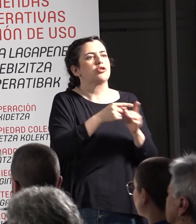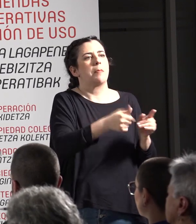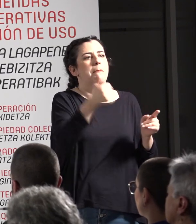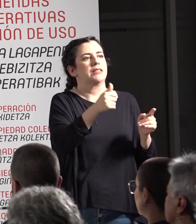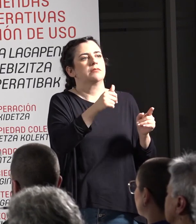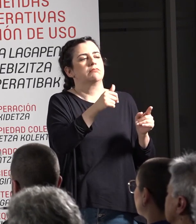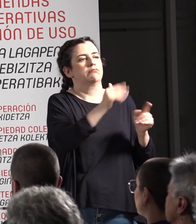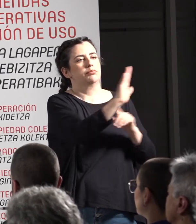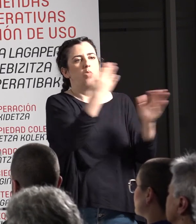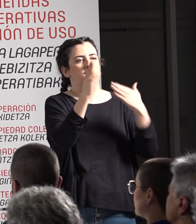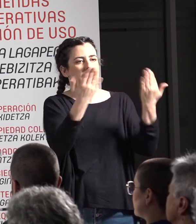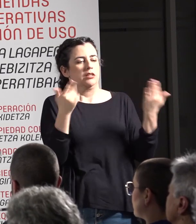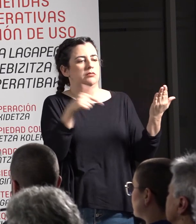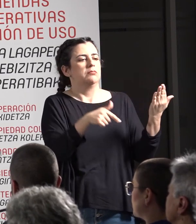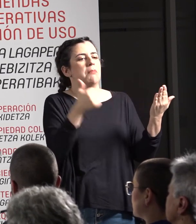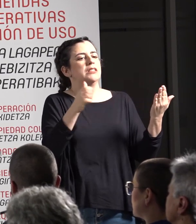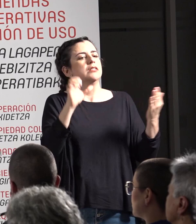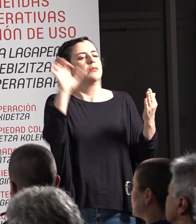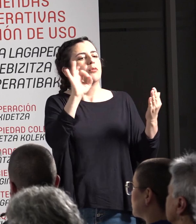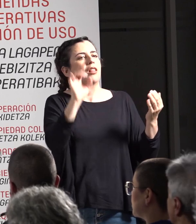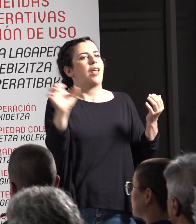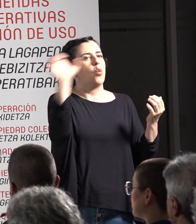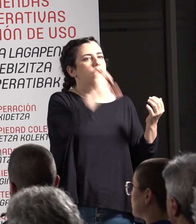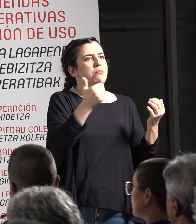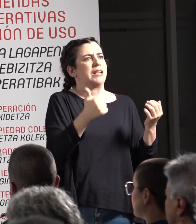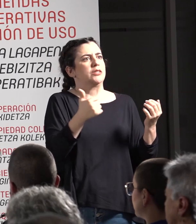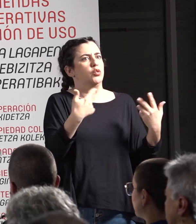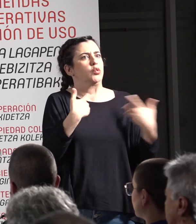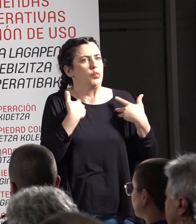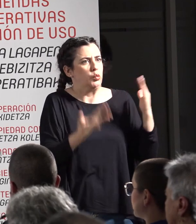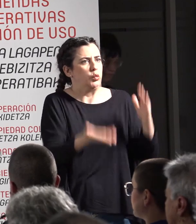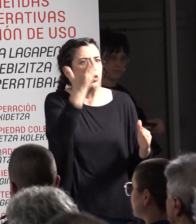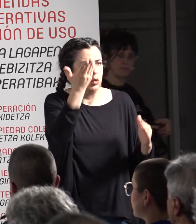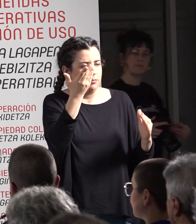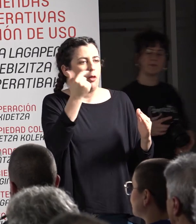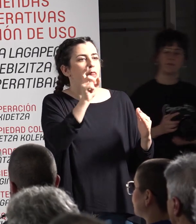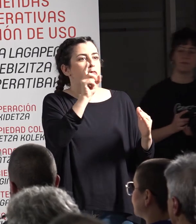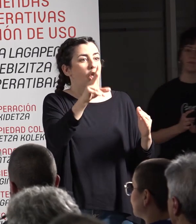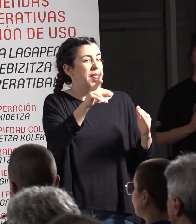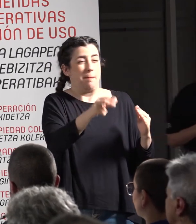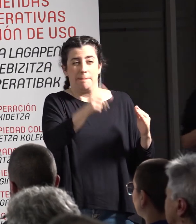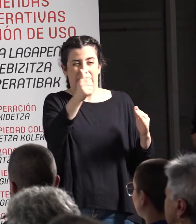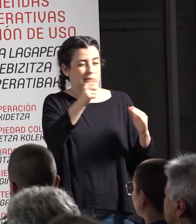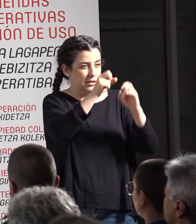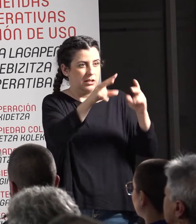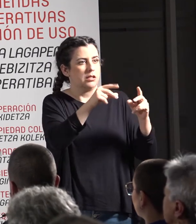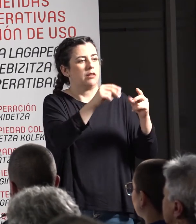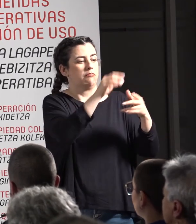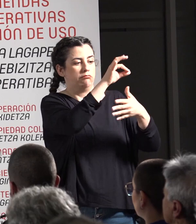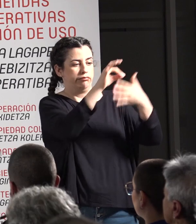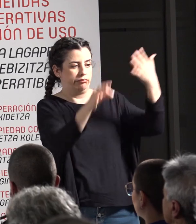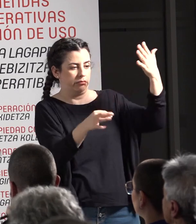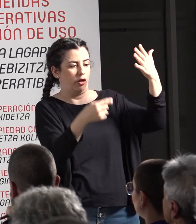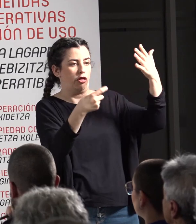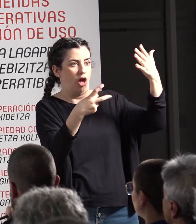subida del Euribor en sus cuotas, y los 12 proyectos que mayor impacto tenían decidimos eliminar